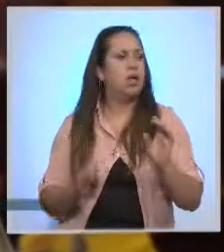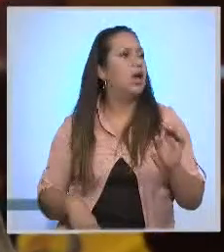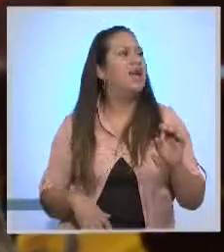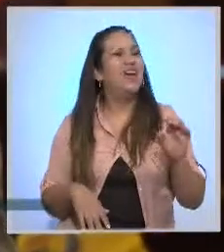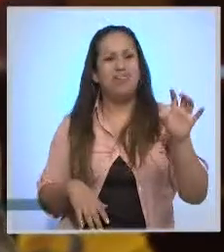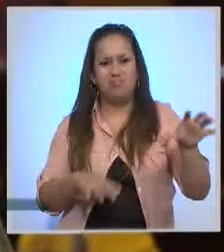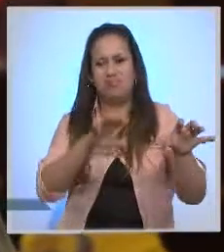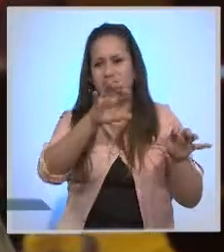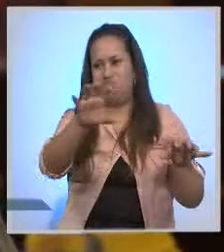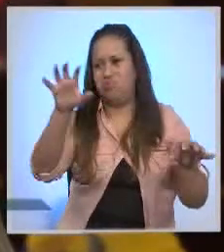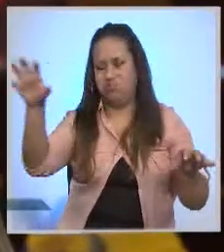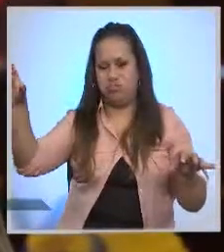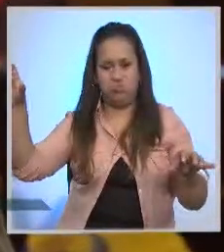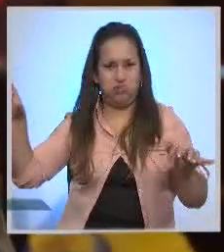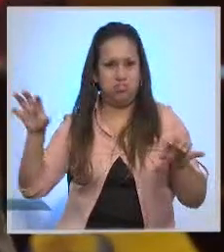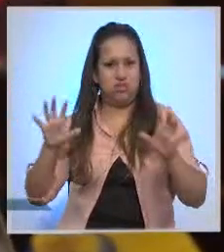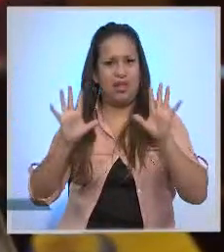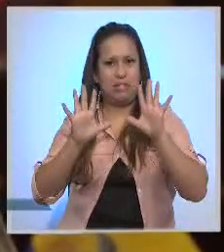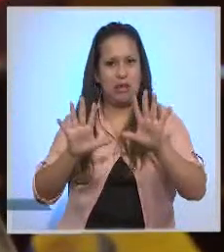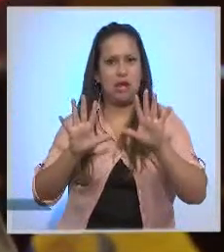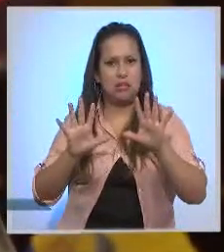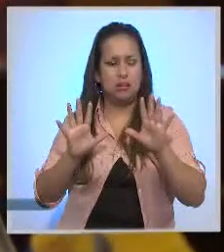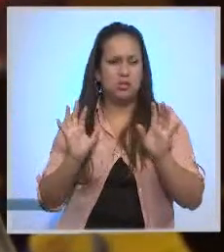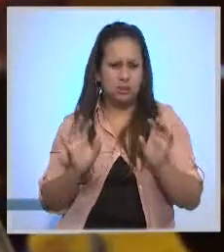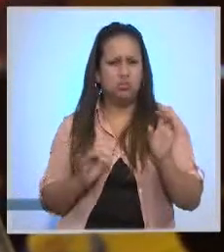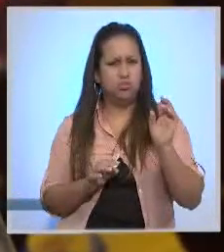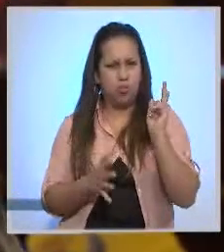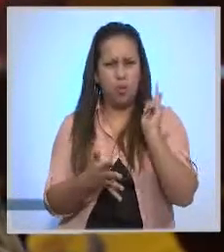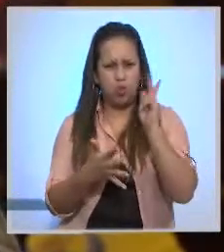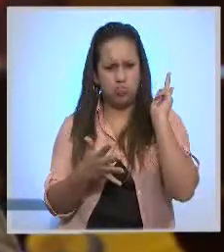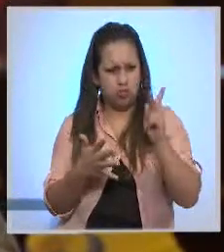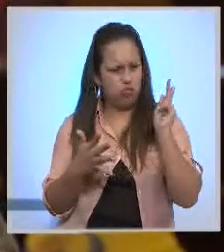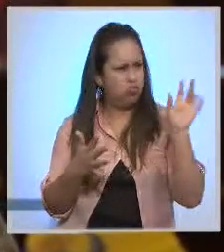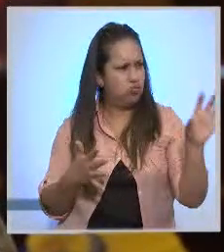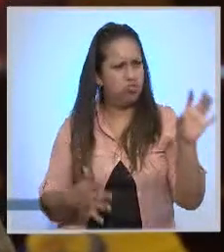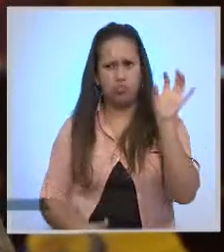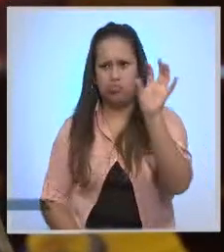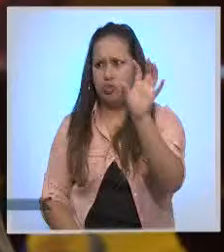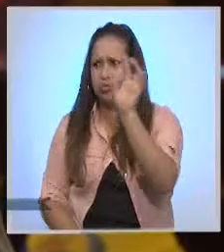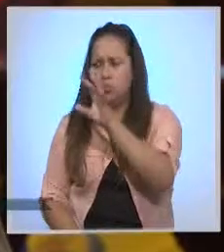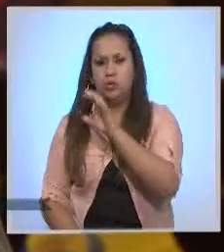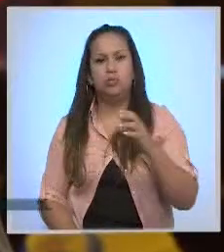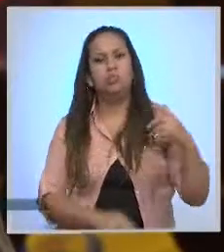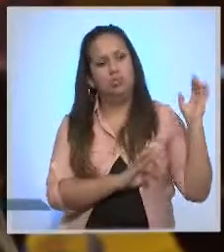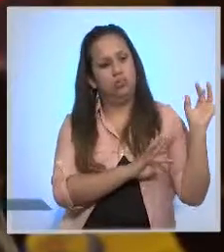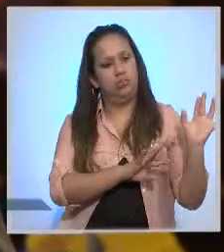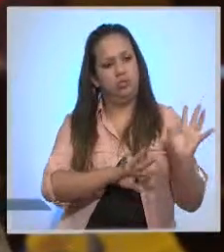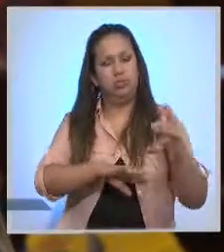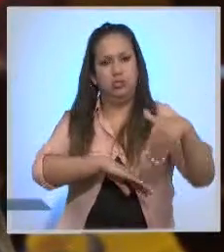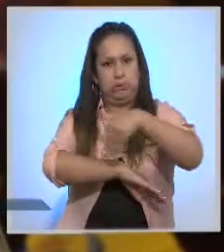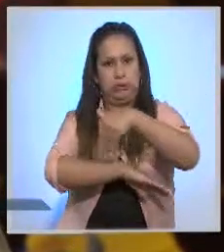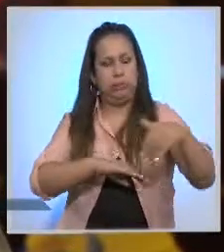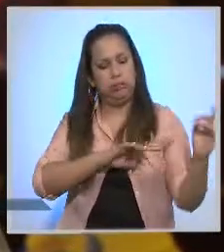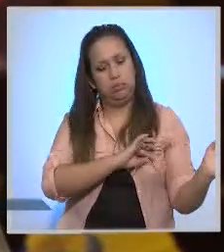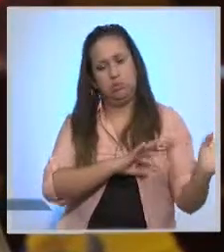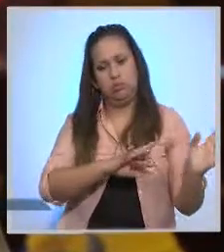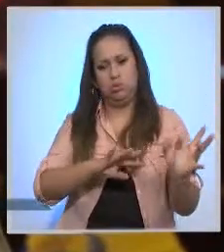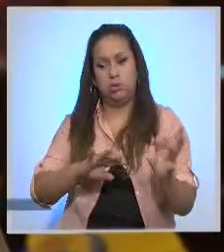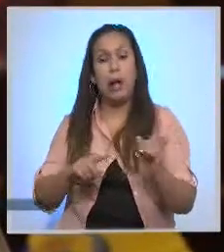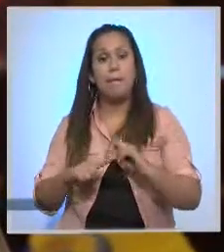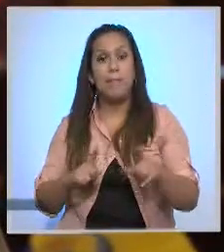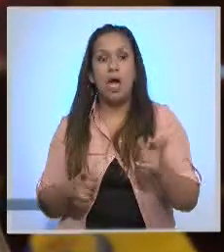la isaac albéniz más bien son puntos en donde si bien es cierto son de paso de la gente que vaya pero no no